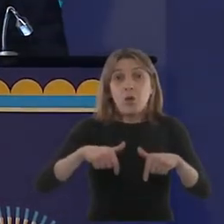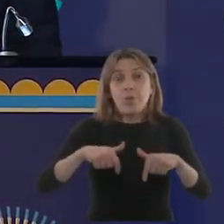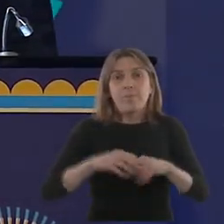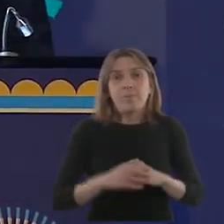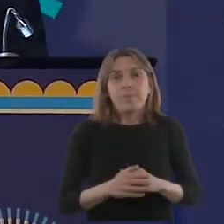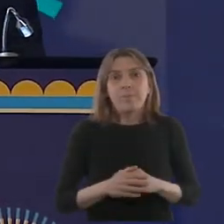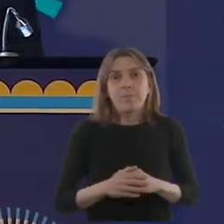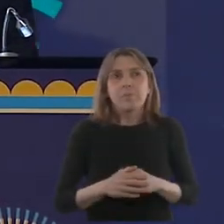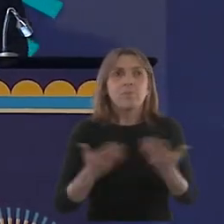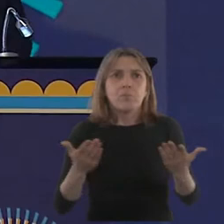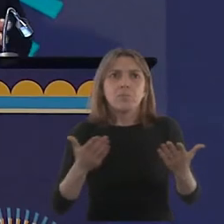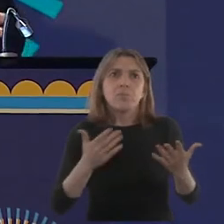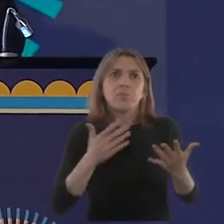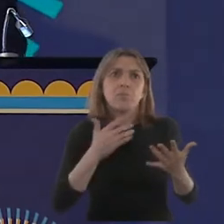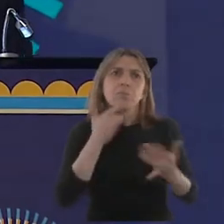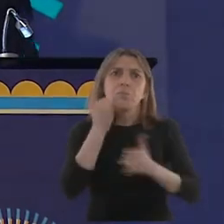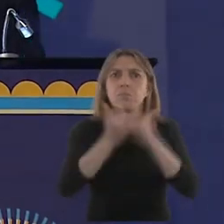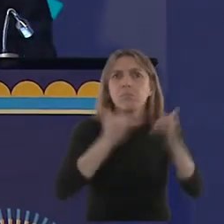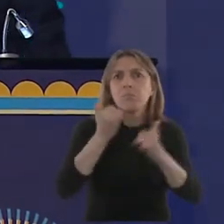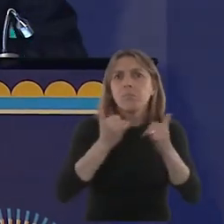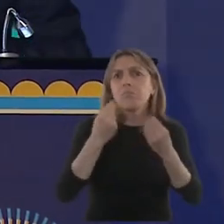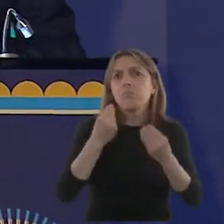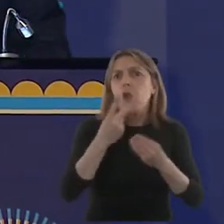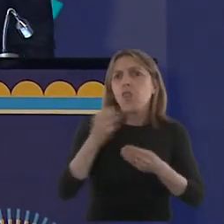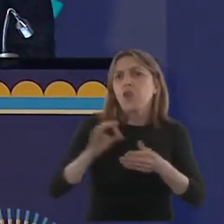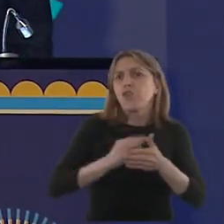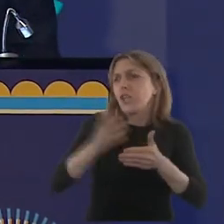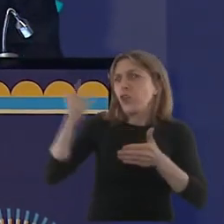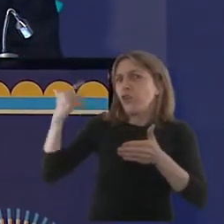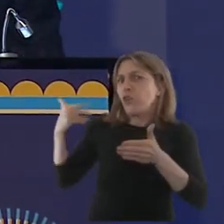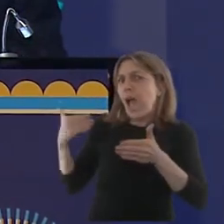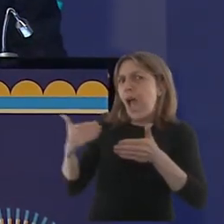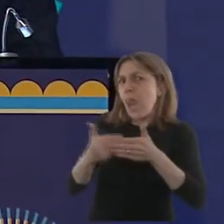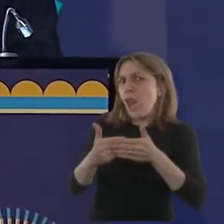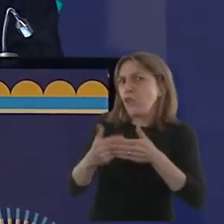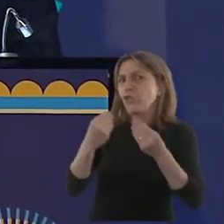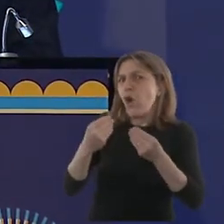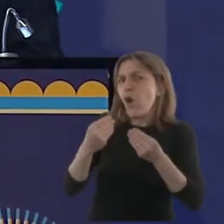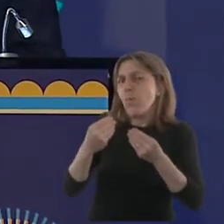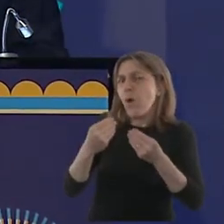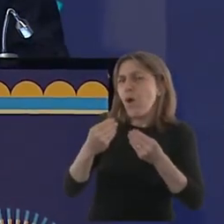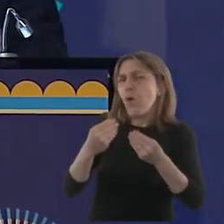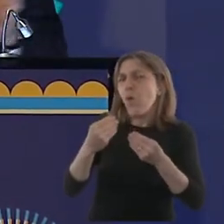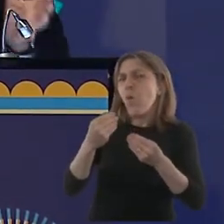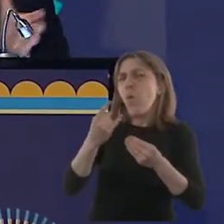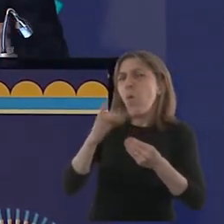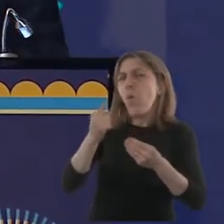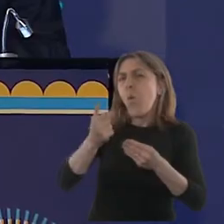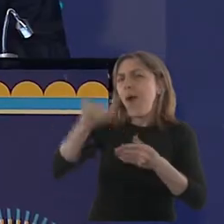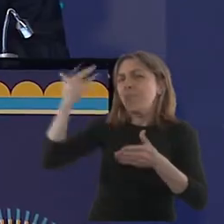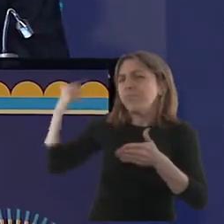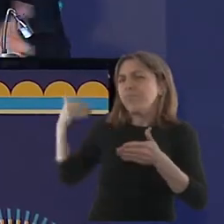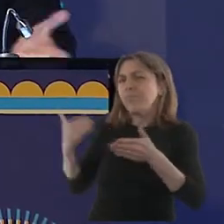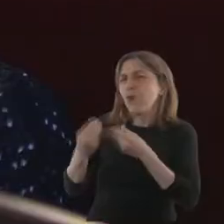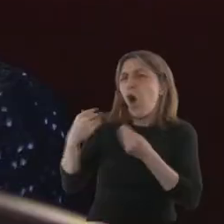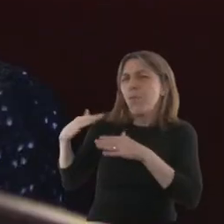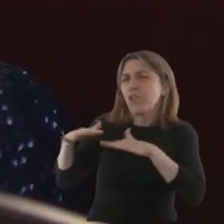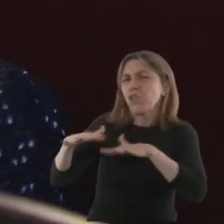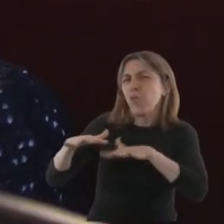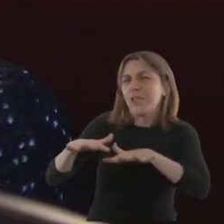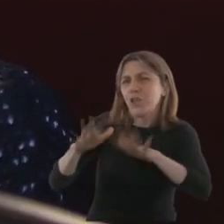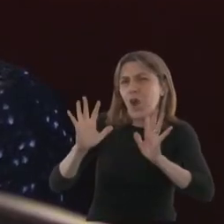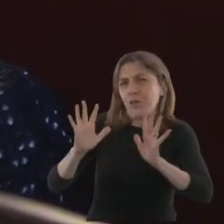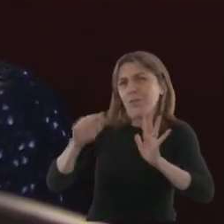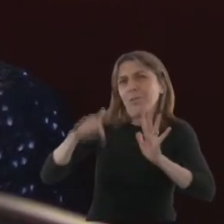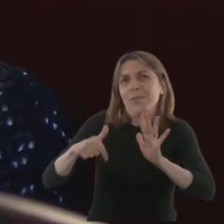Hoy hablamos de cómo son estos 200 años, ¿no?, de la historia de la universidad y que se ha cruzado con el destino del país,